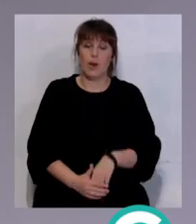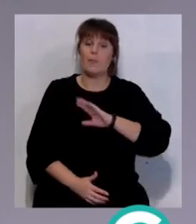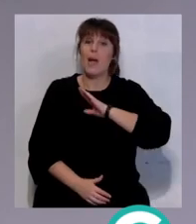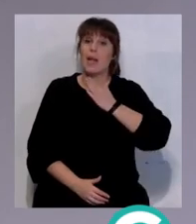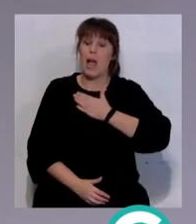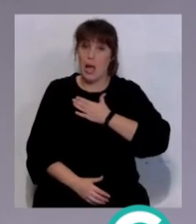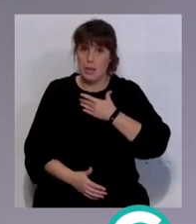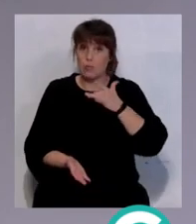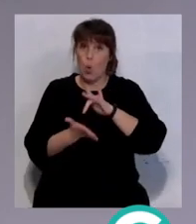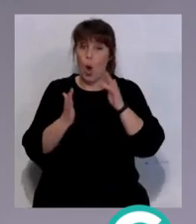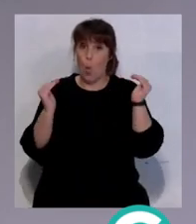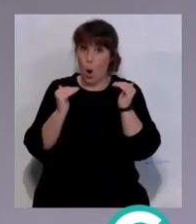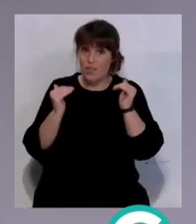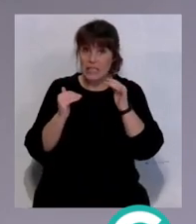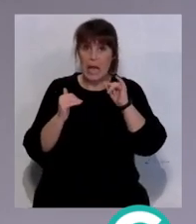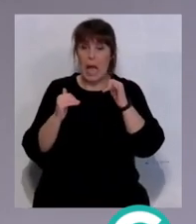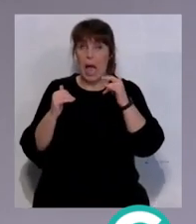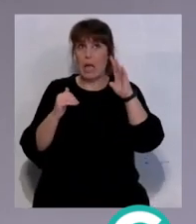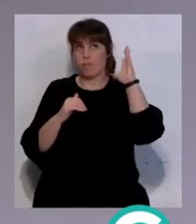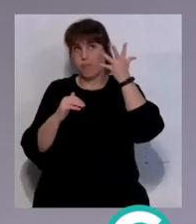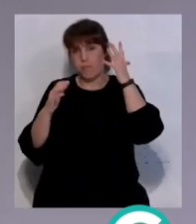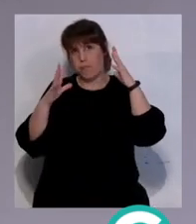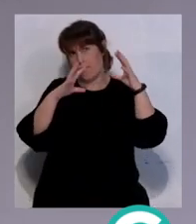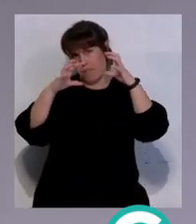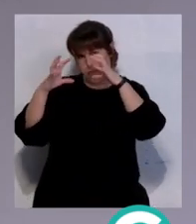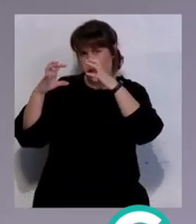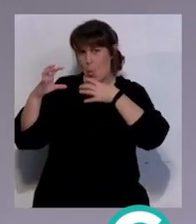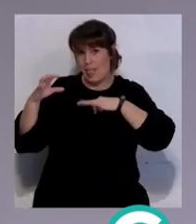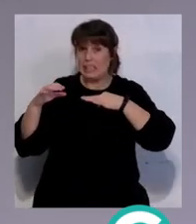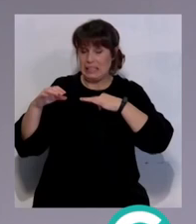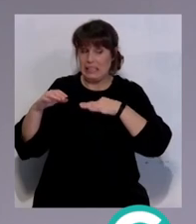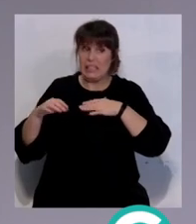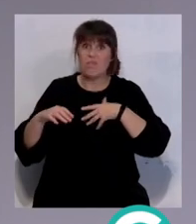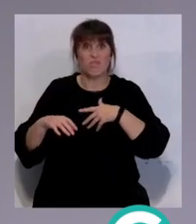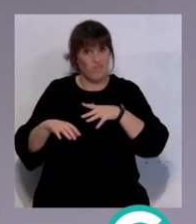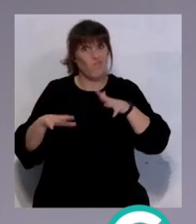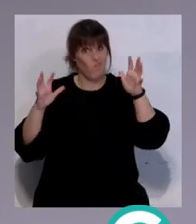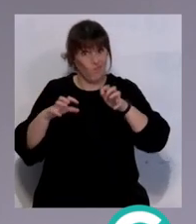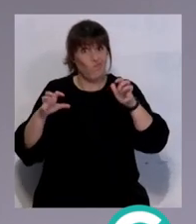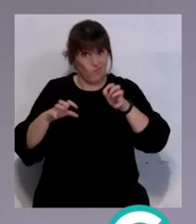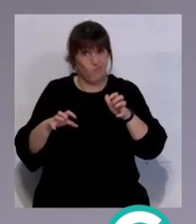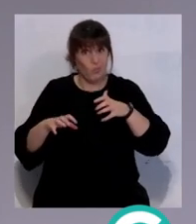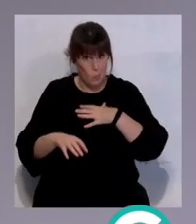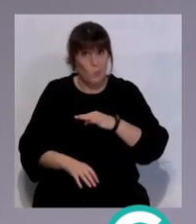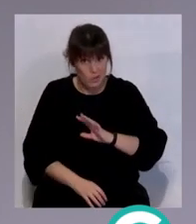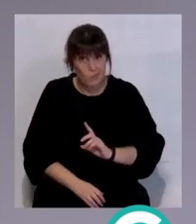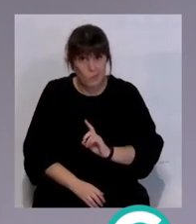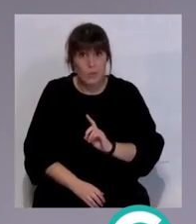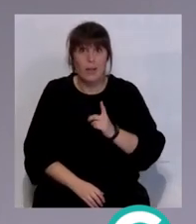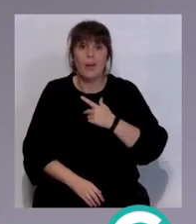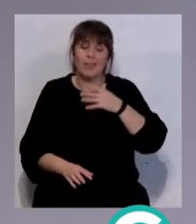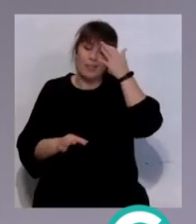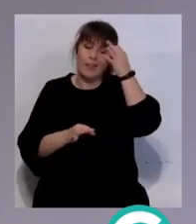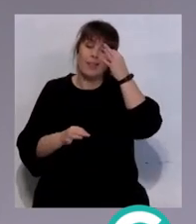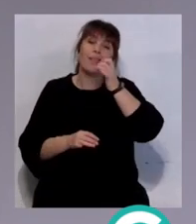Mañana jueves tendremos cielos parcialmente cubiertos y amenazan de nuevo las lluvias. Tienen los detalles de la